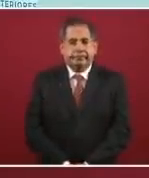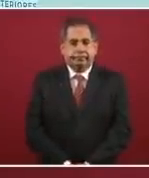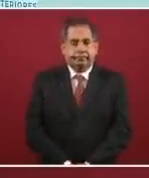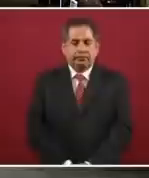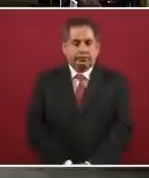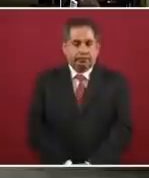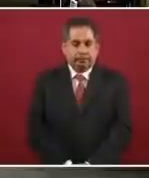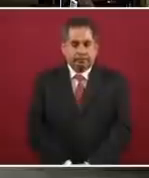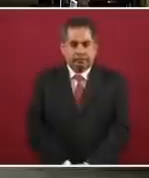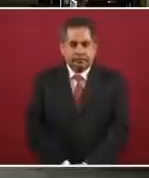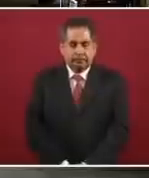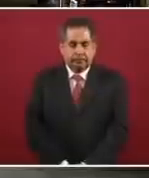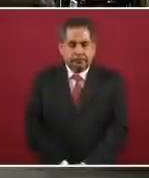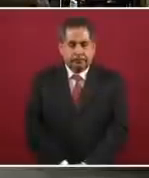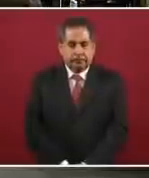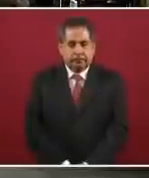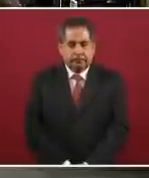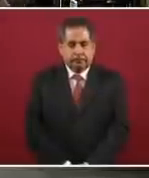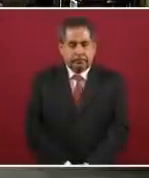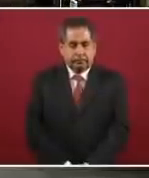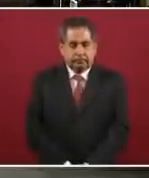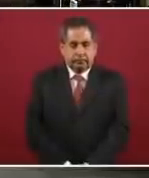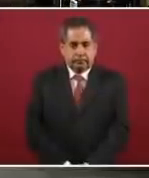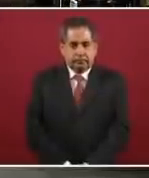¿Ahí atrás?